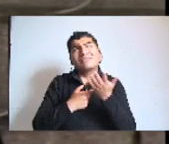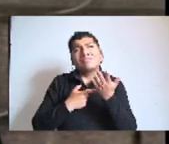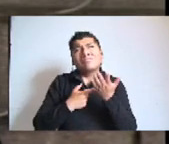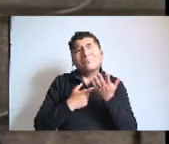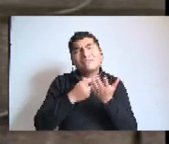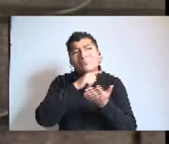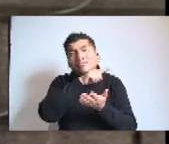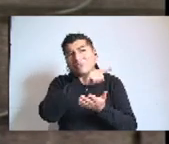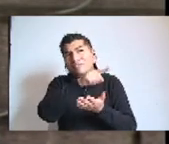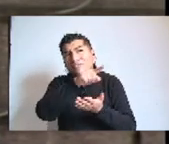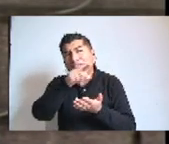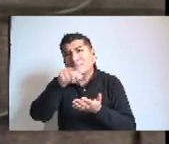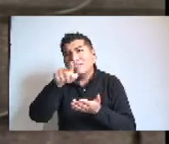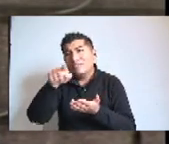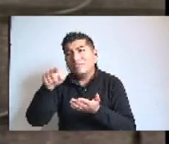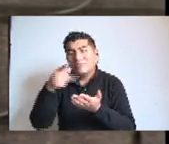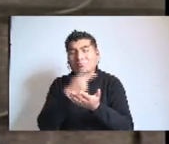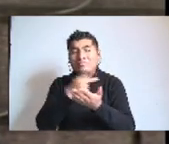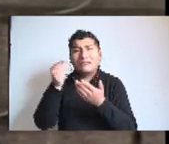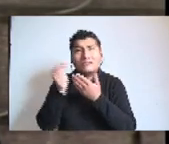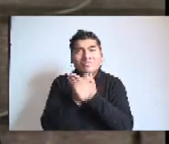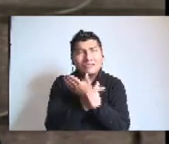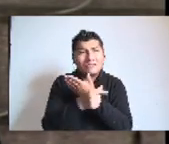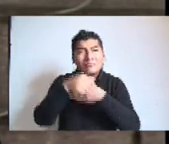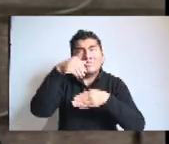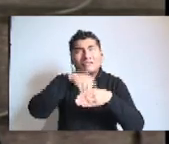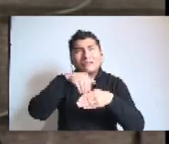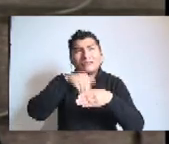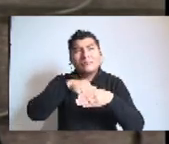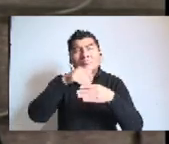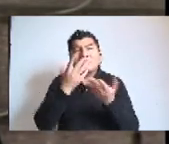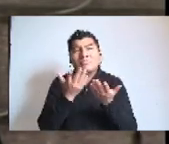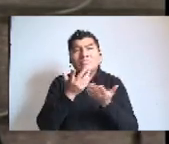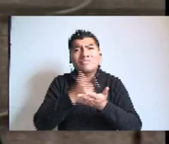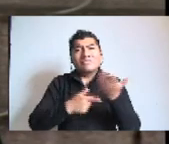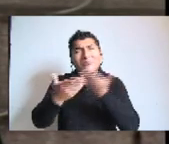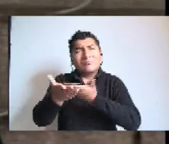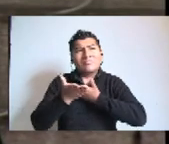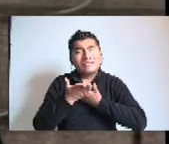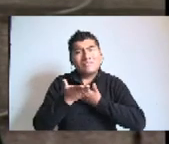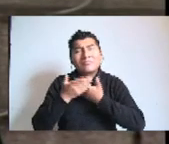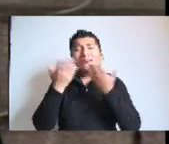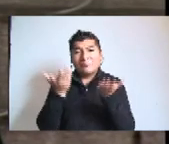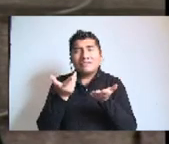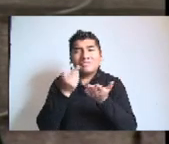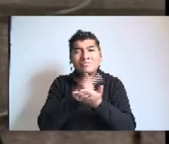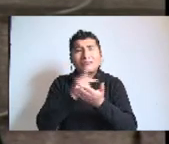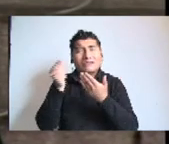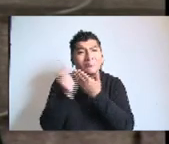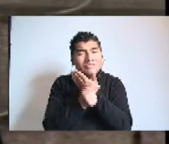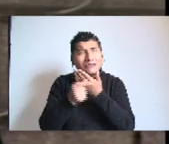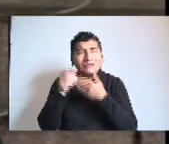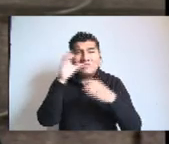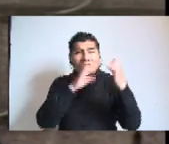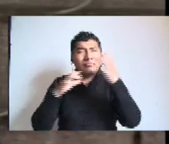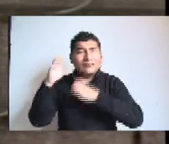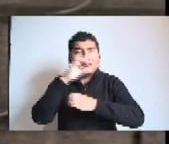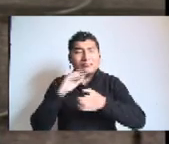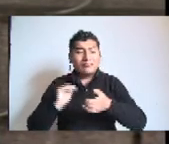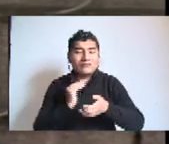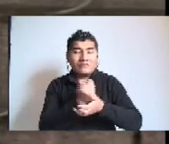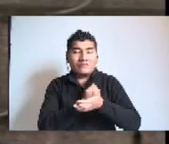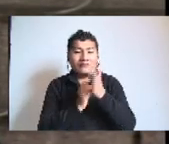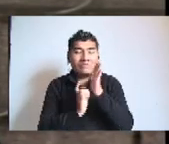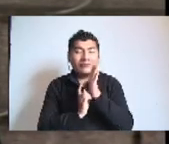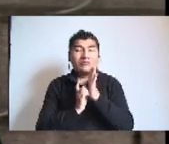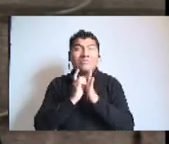ofrecen los programas electorales? ¿Tienen programas que buscan nuestro